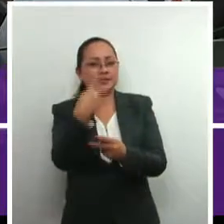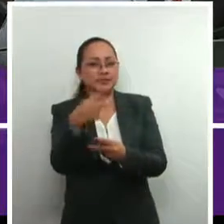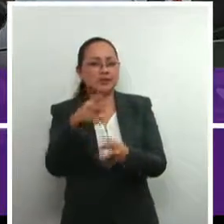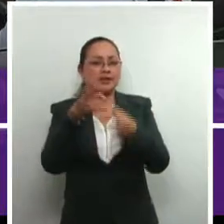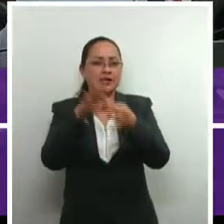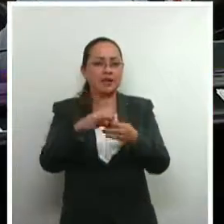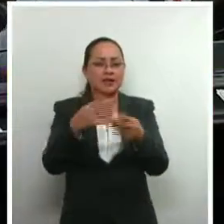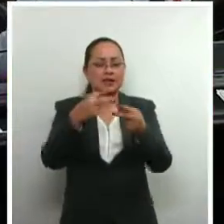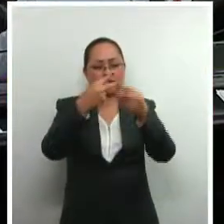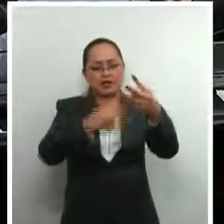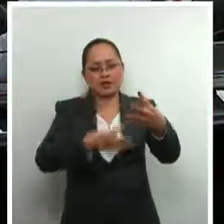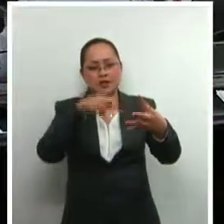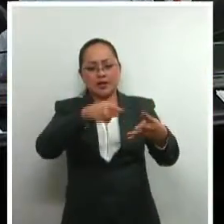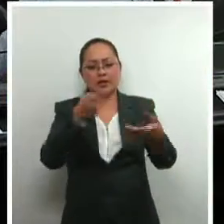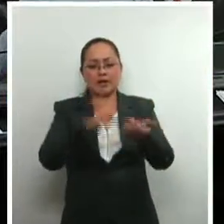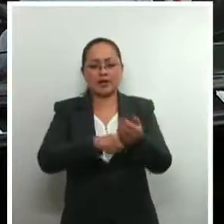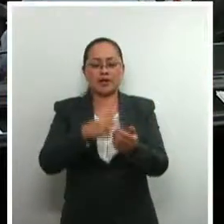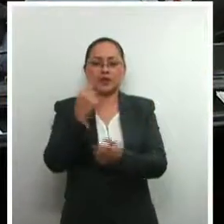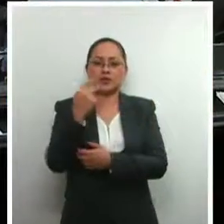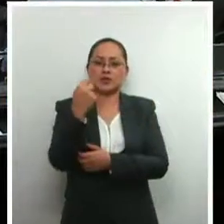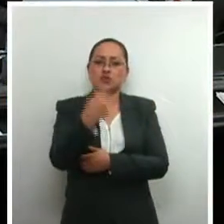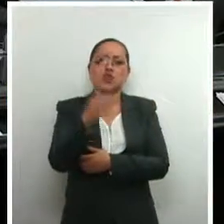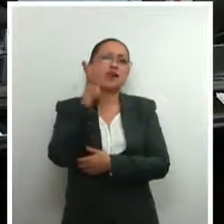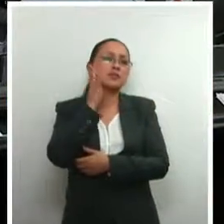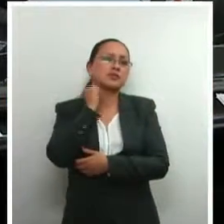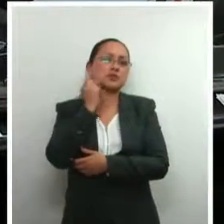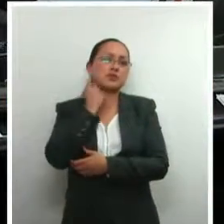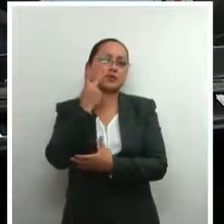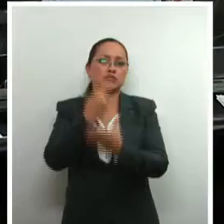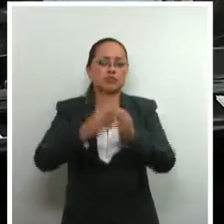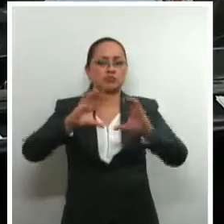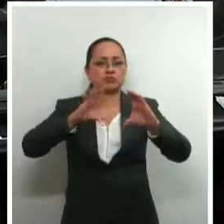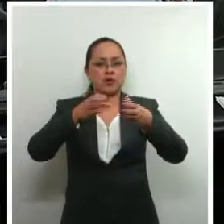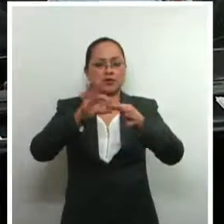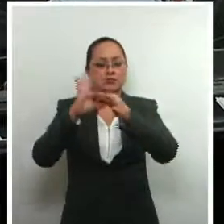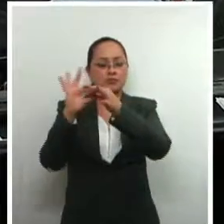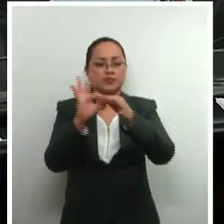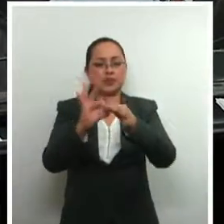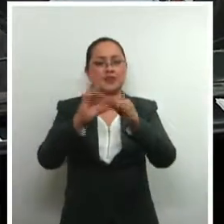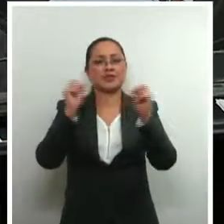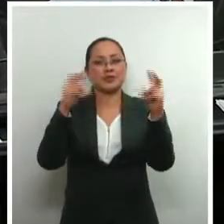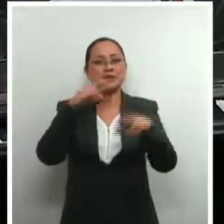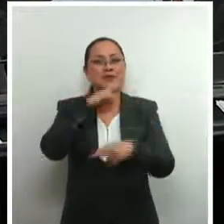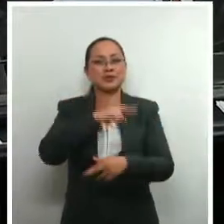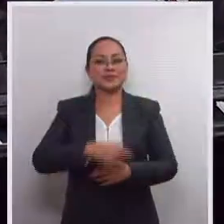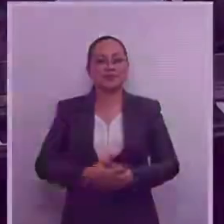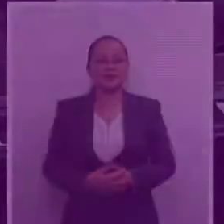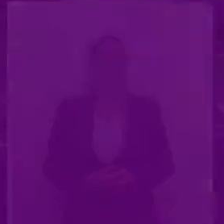pendiente de la programación de la señal del canal del Congreso, el canal de la Unión. Hasta la próxima.